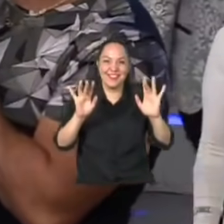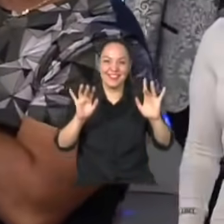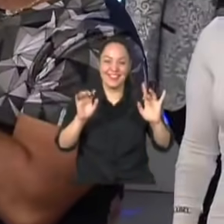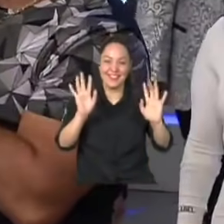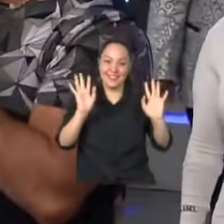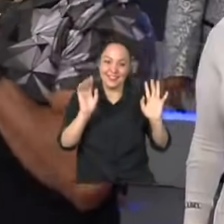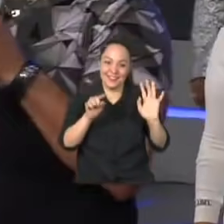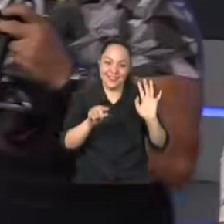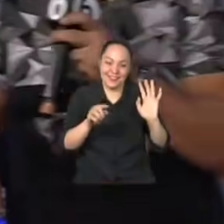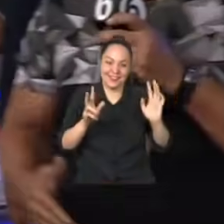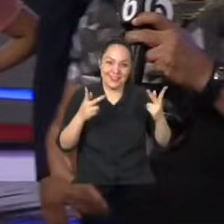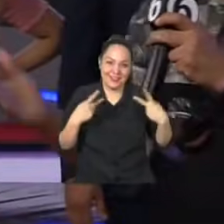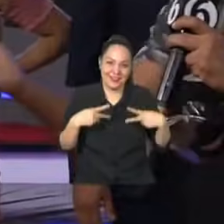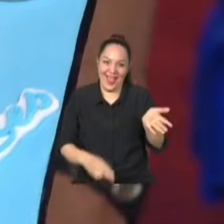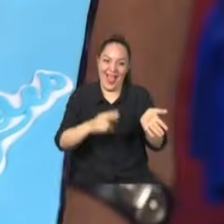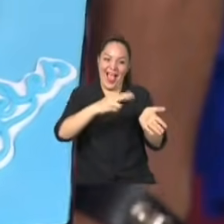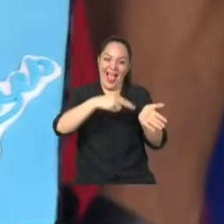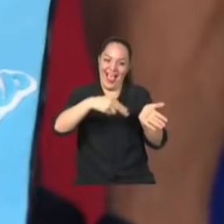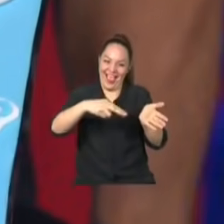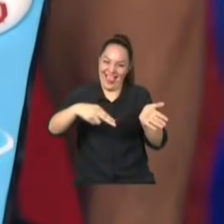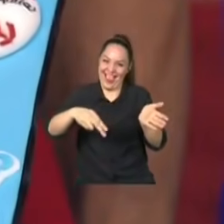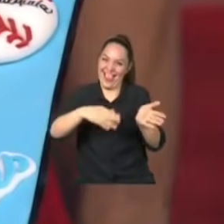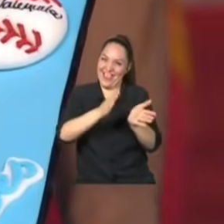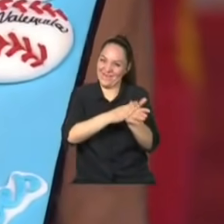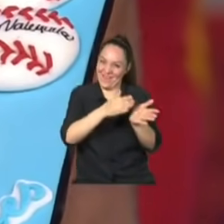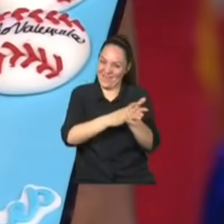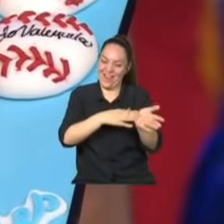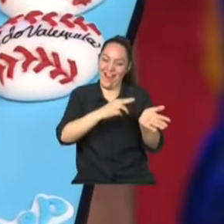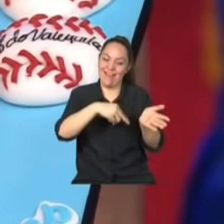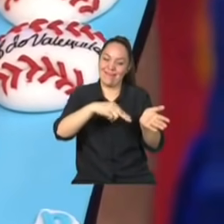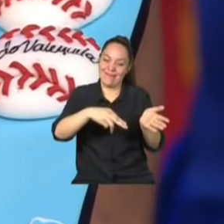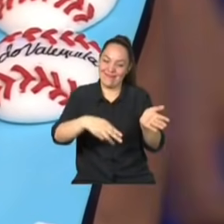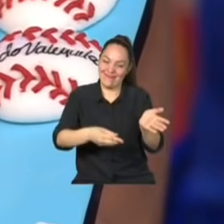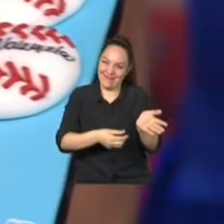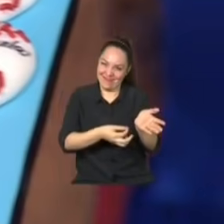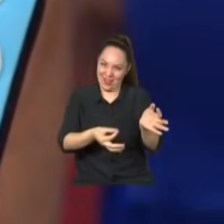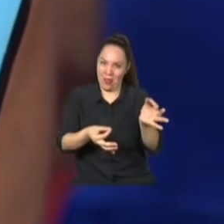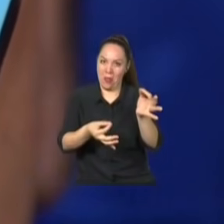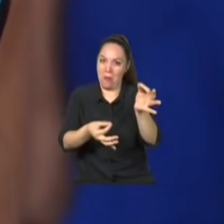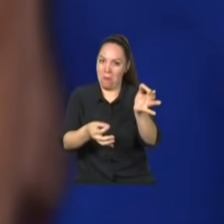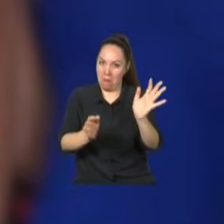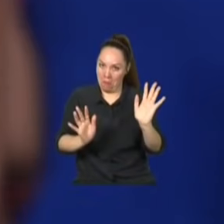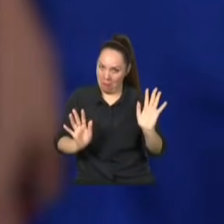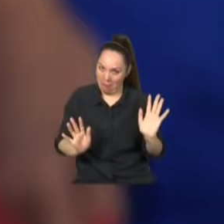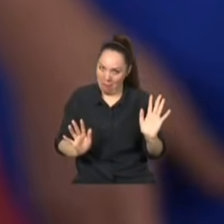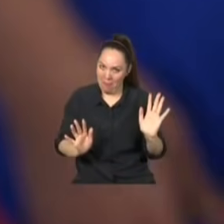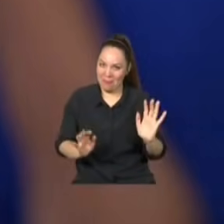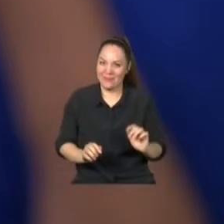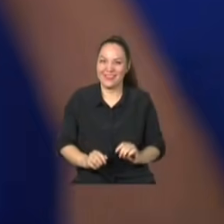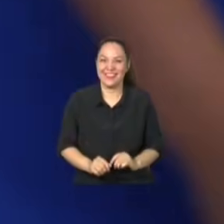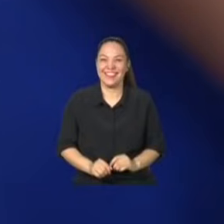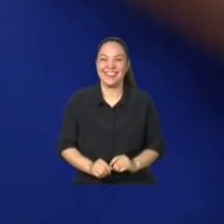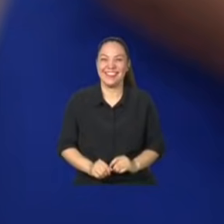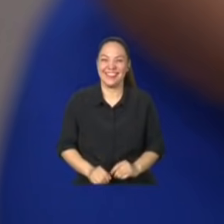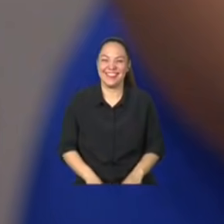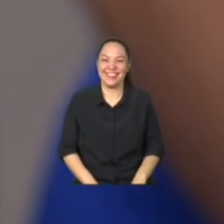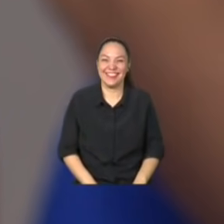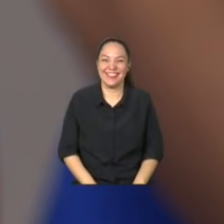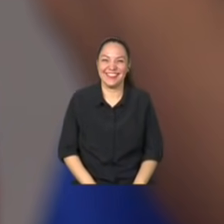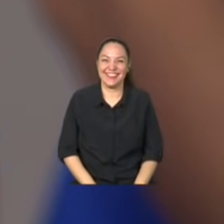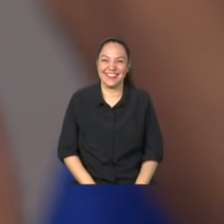usted? No, el pastel. Ay, el pastel. Bien. Tommy la Sorda y Fernando